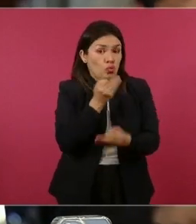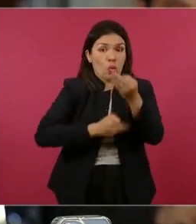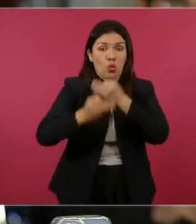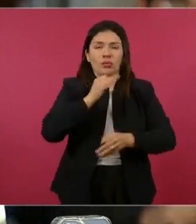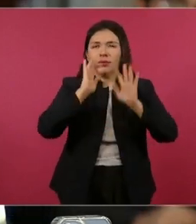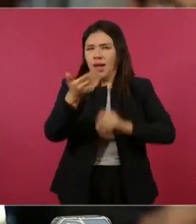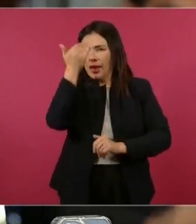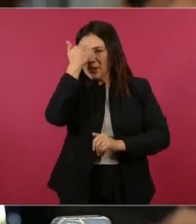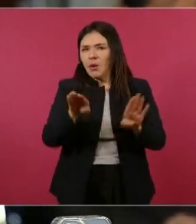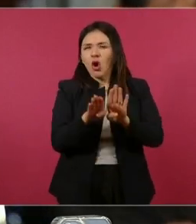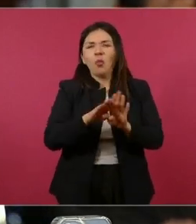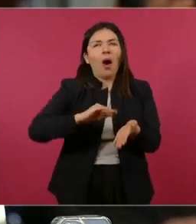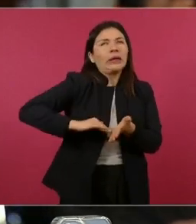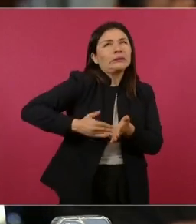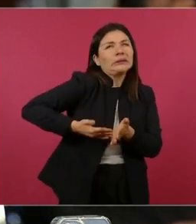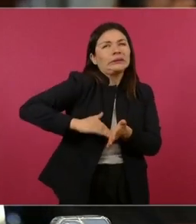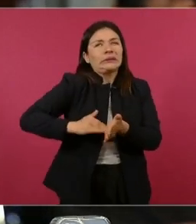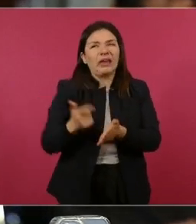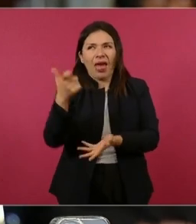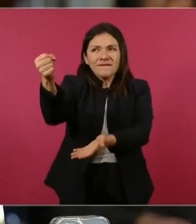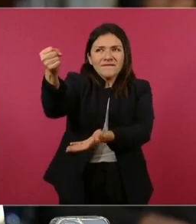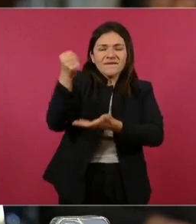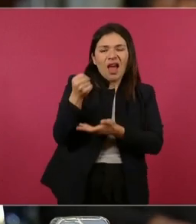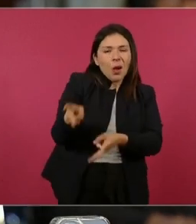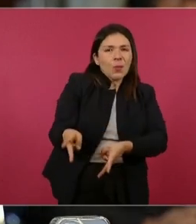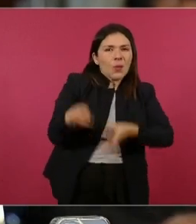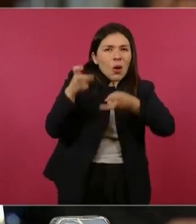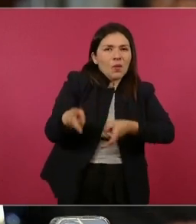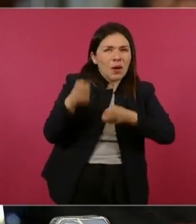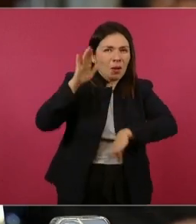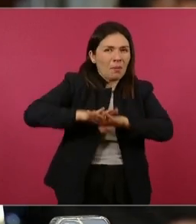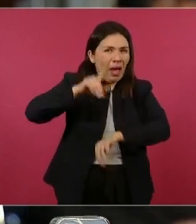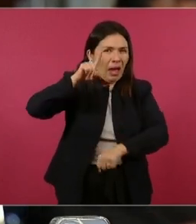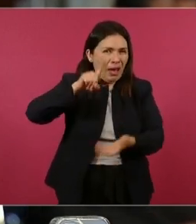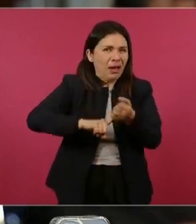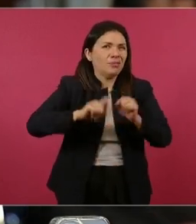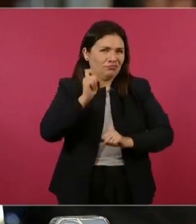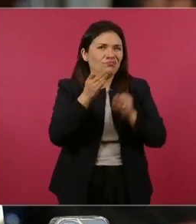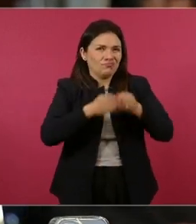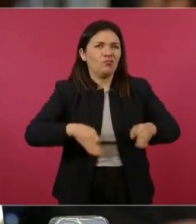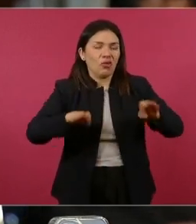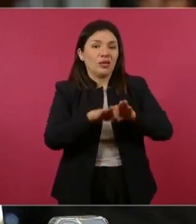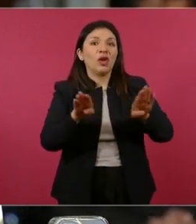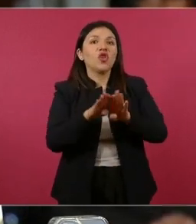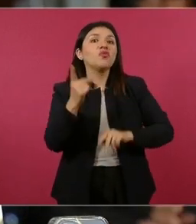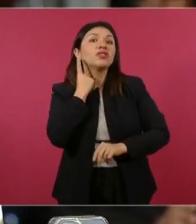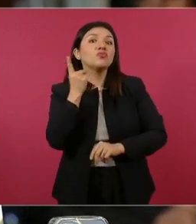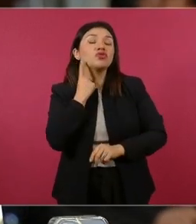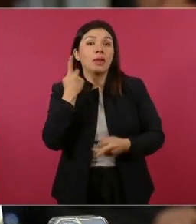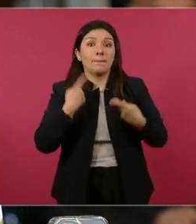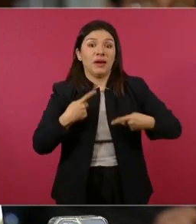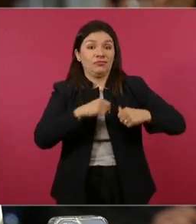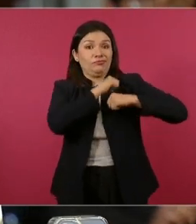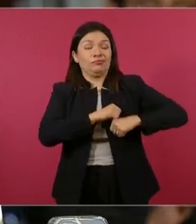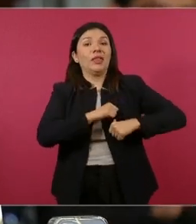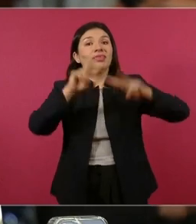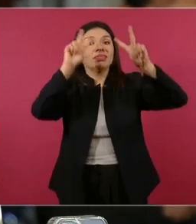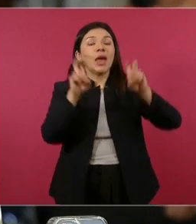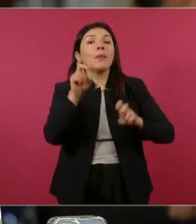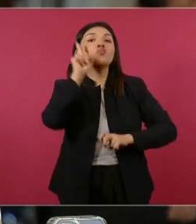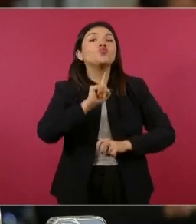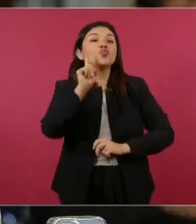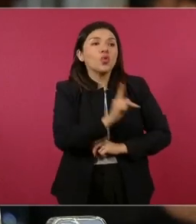ya saben cómo simular y poder usar ese recurso para robárselo, más que como diputada, como dirigente nacional, la encargada de temas de mujeres en el